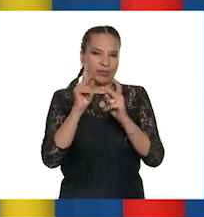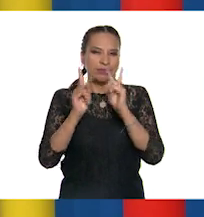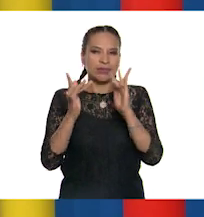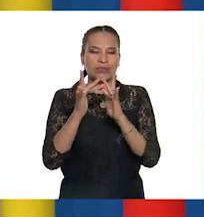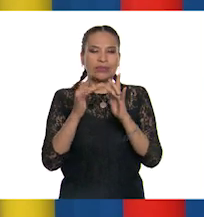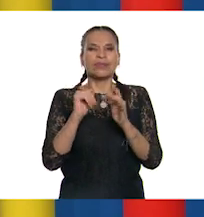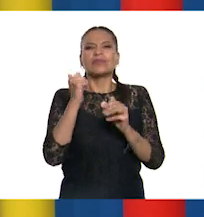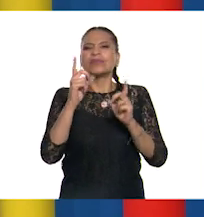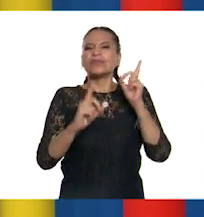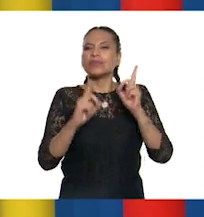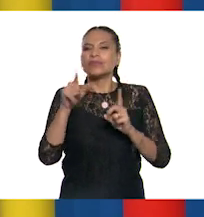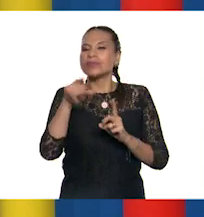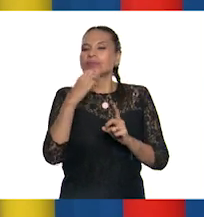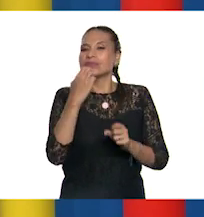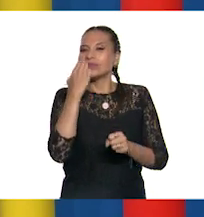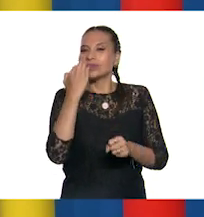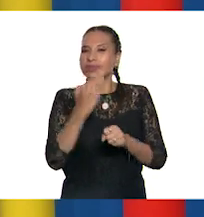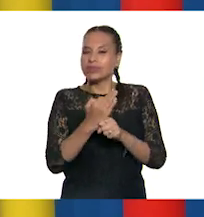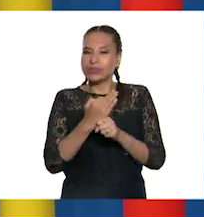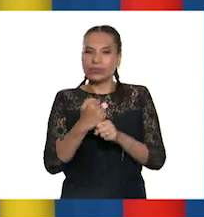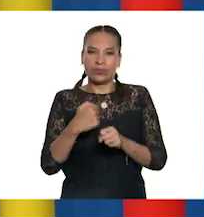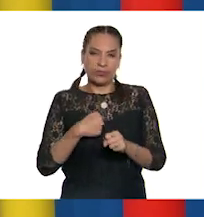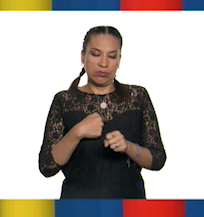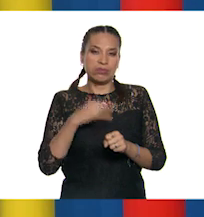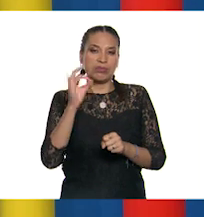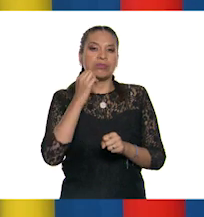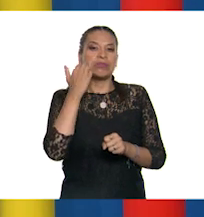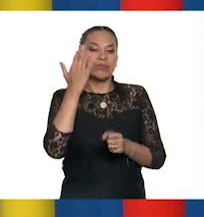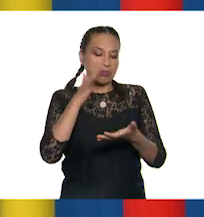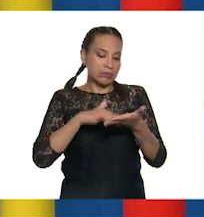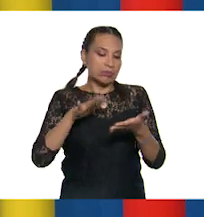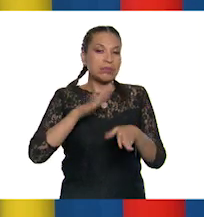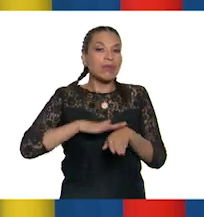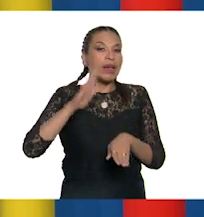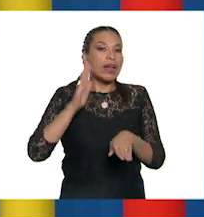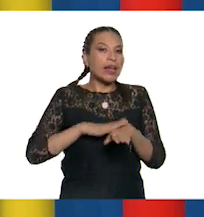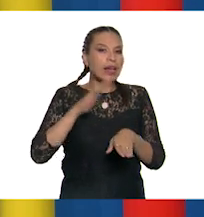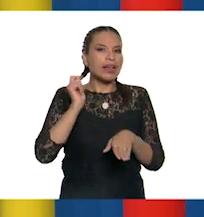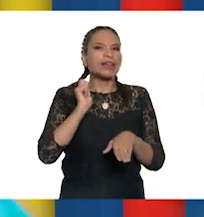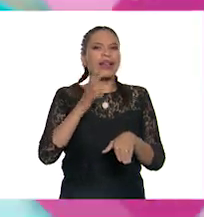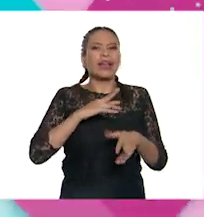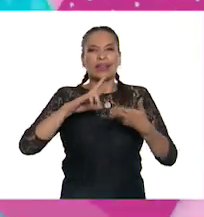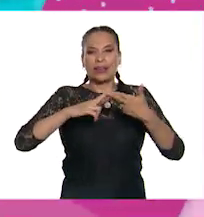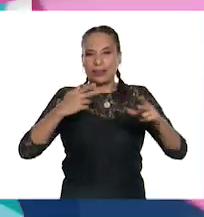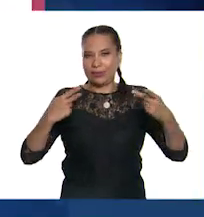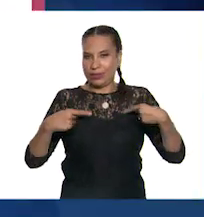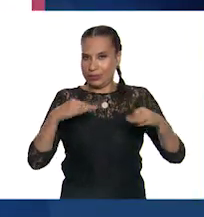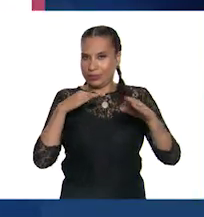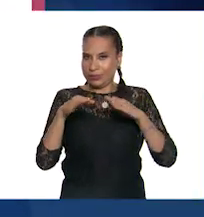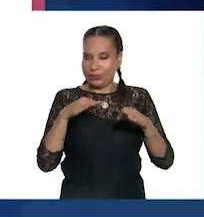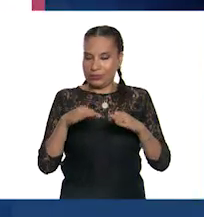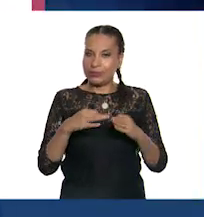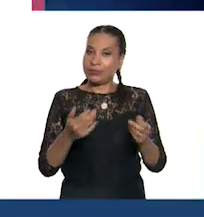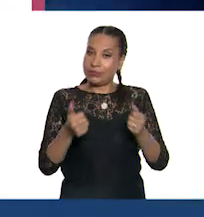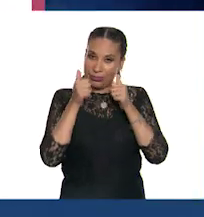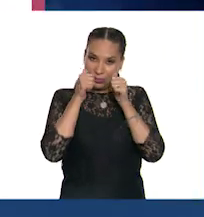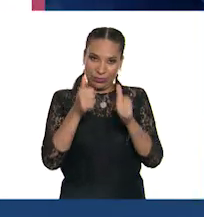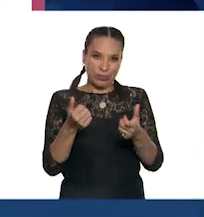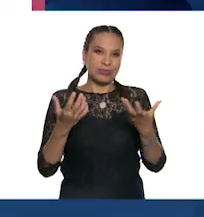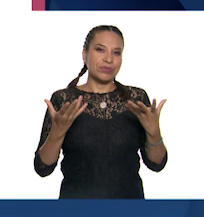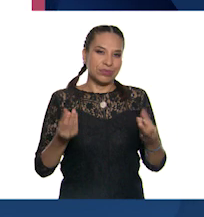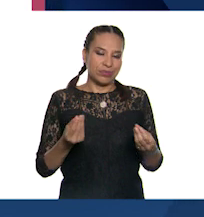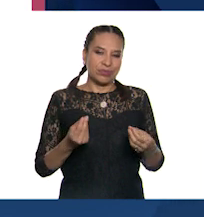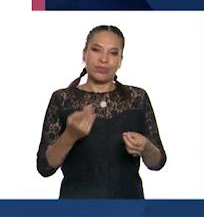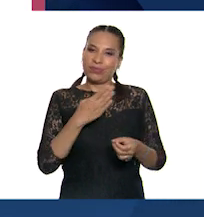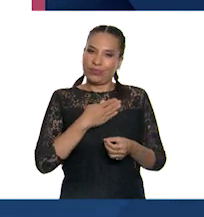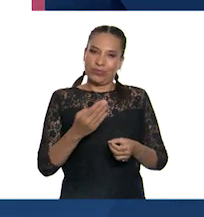¿Qué hacemos las y los estudiantes y yo si queremos leer más literatura relacionada con los trabajadores? Pongan mucha atención.